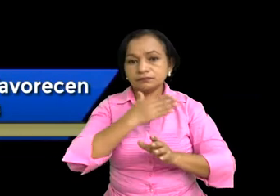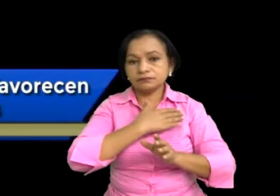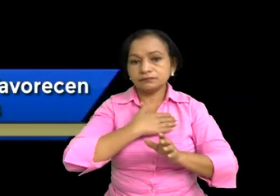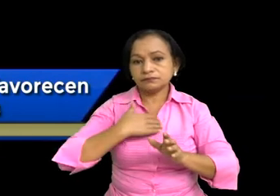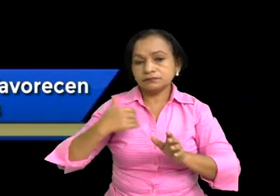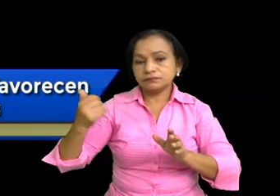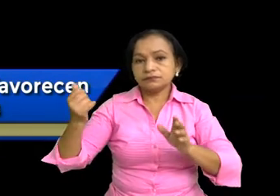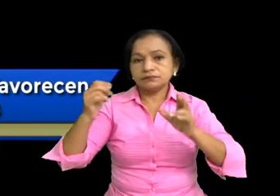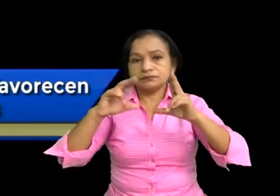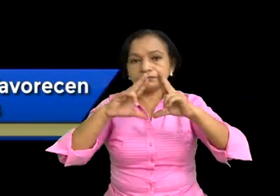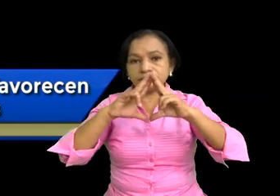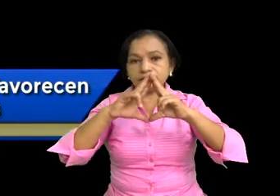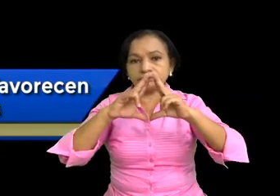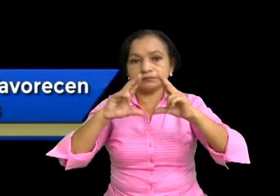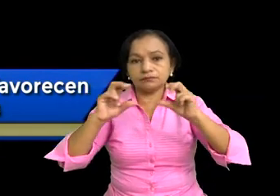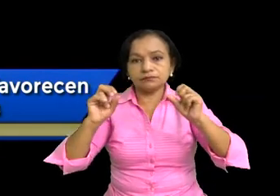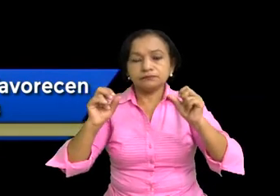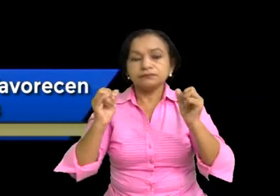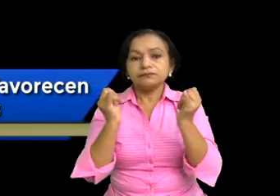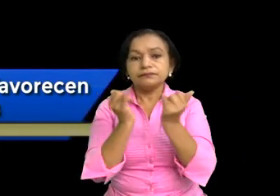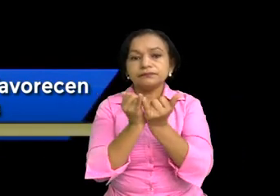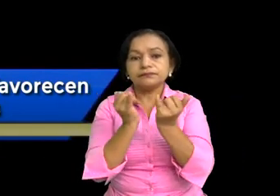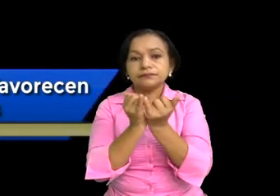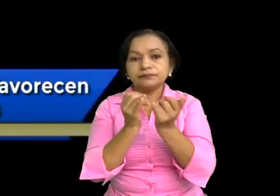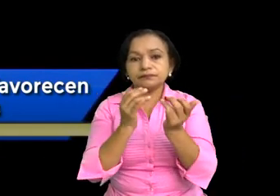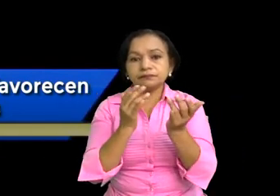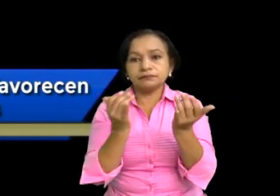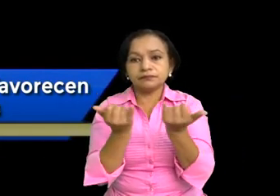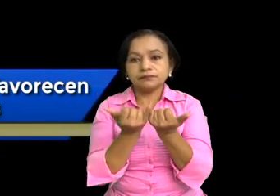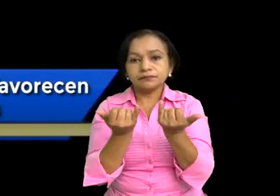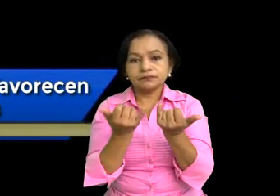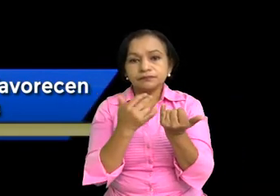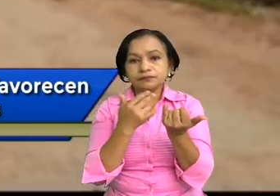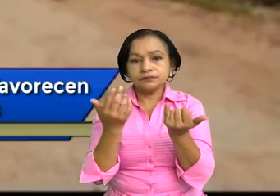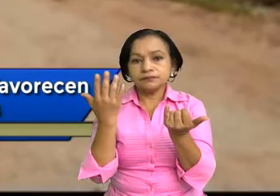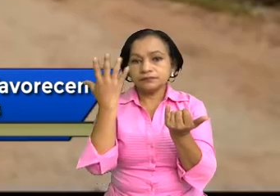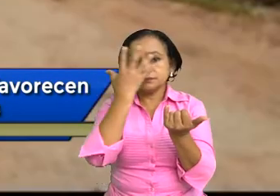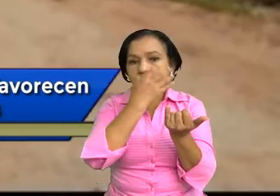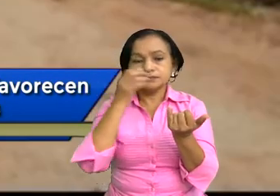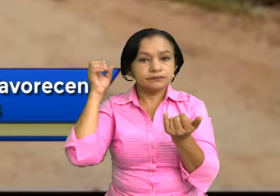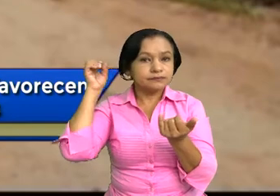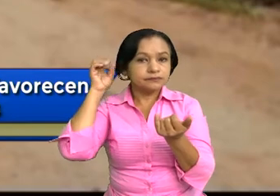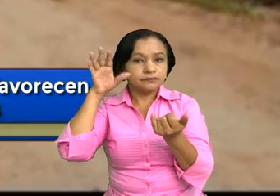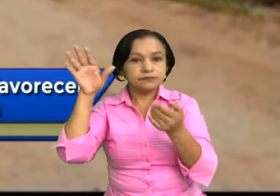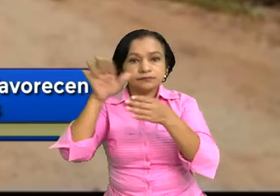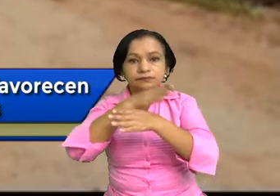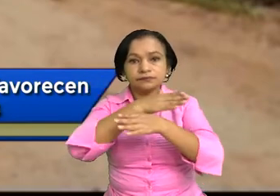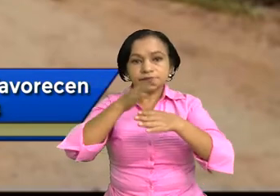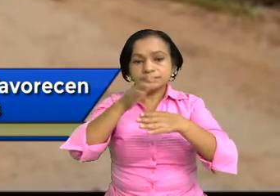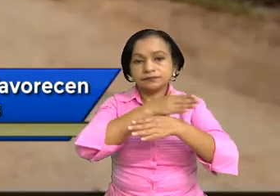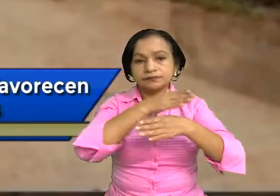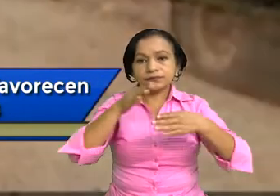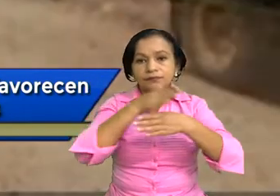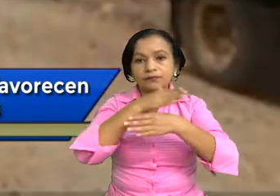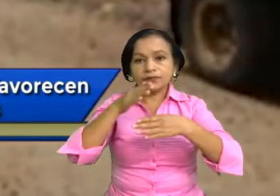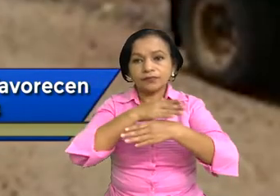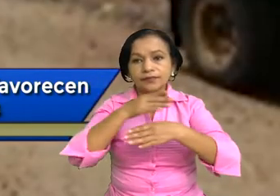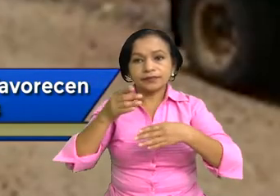Nicaragua, condiciones buenas, cada día hay una oferta turística más variada y cada